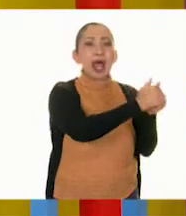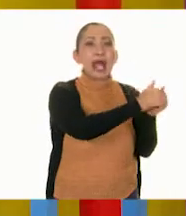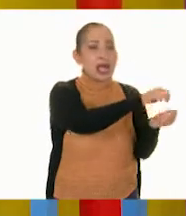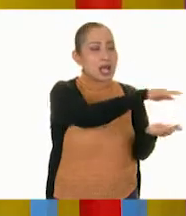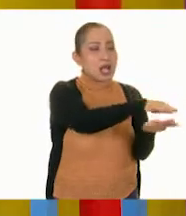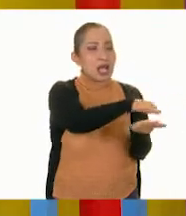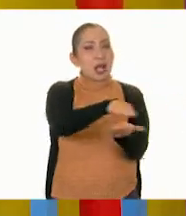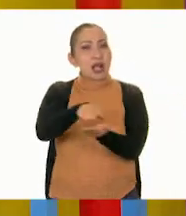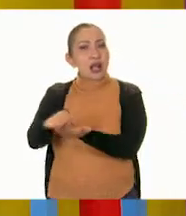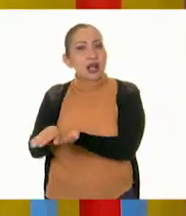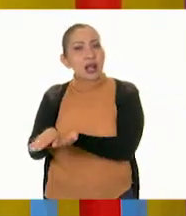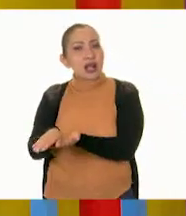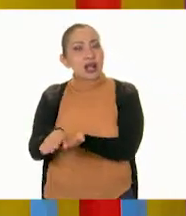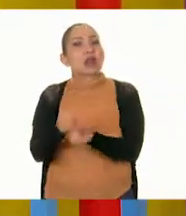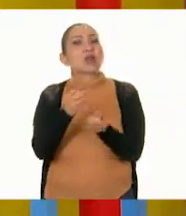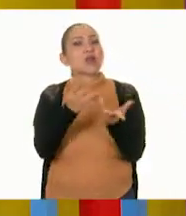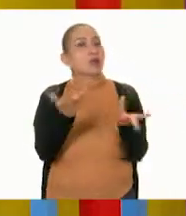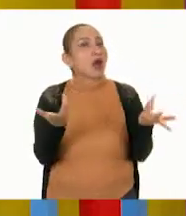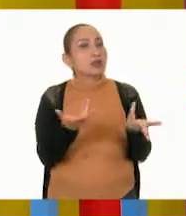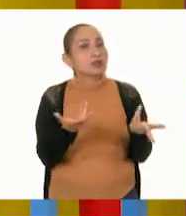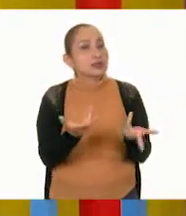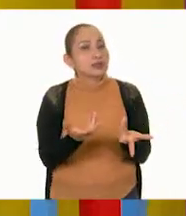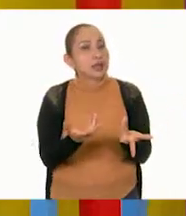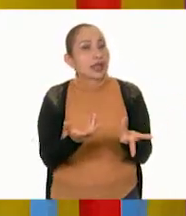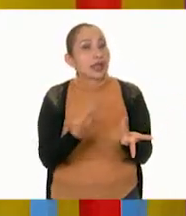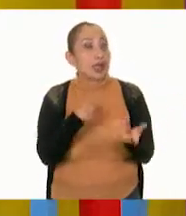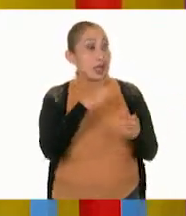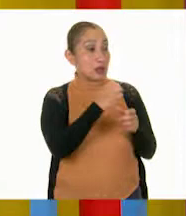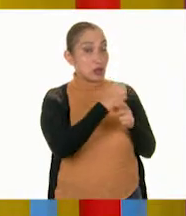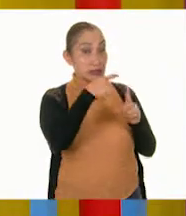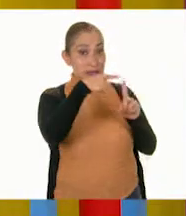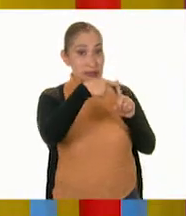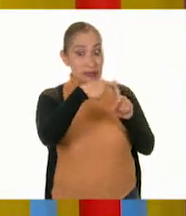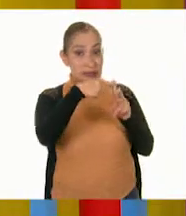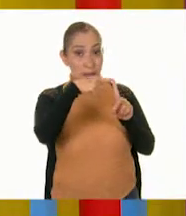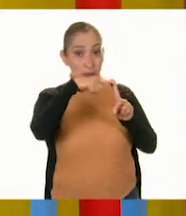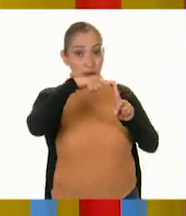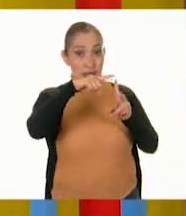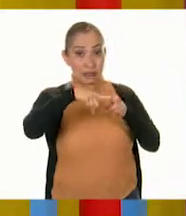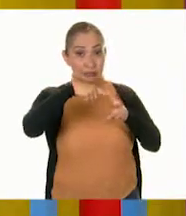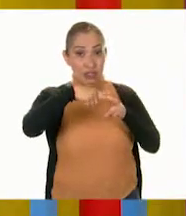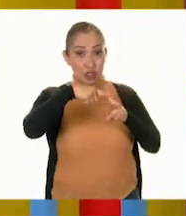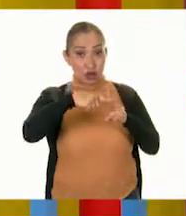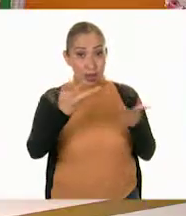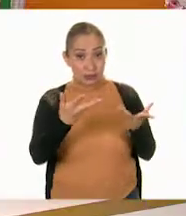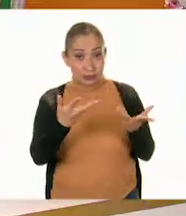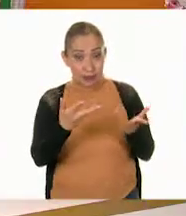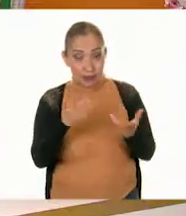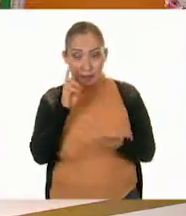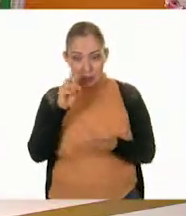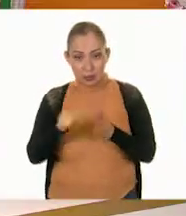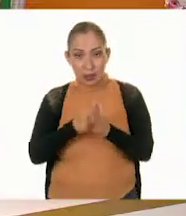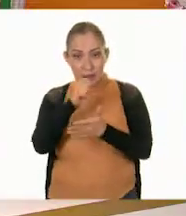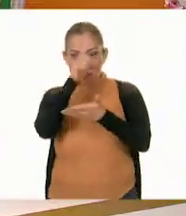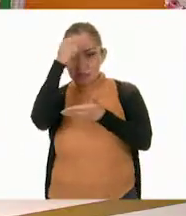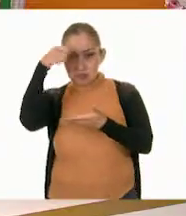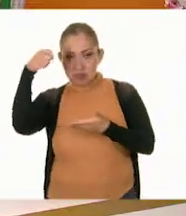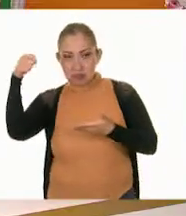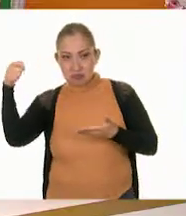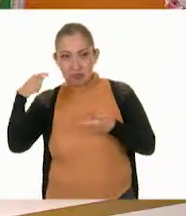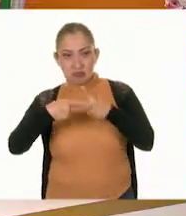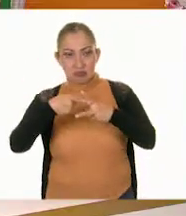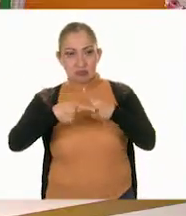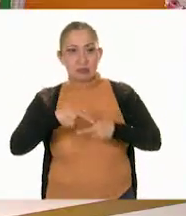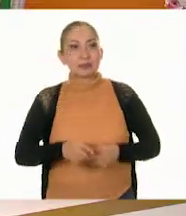Yo creo que tendríamos que hacer entonces una división. ¿Nuevamente una división? Nuevamente una división, entonces sí. Vamos a volver a escribir aquí,